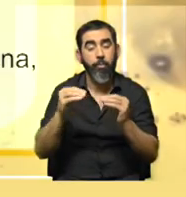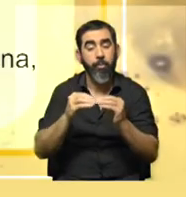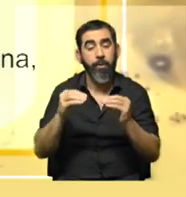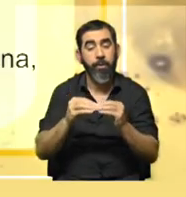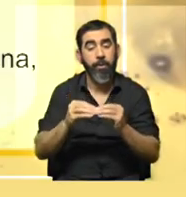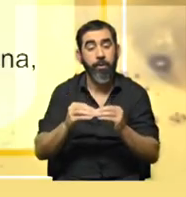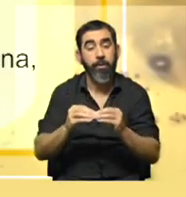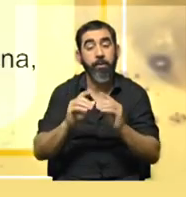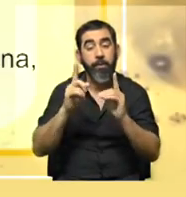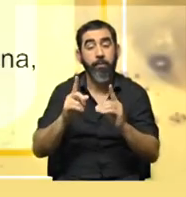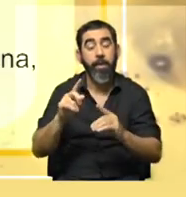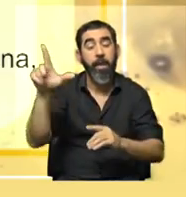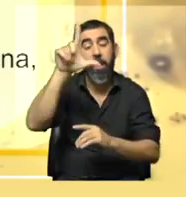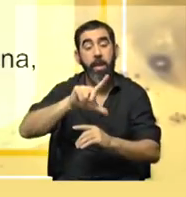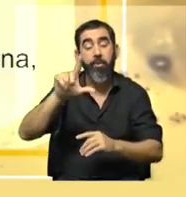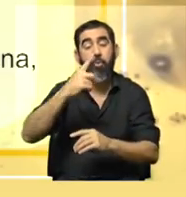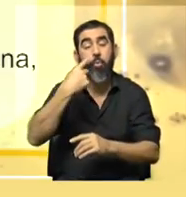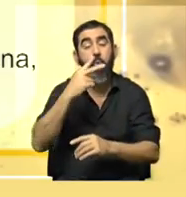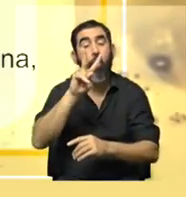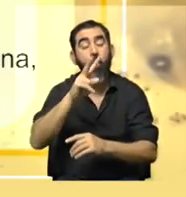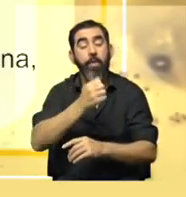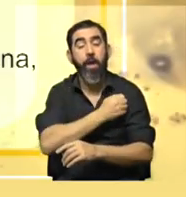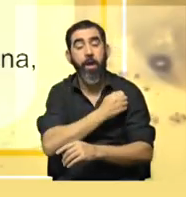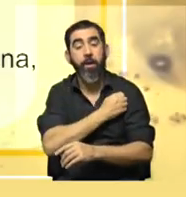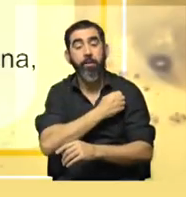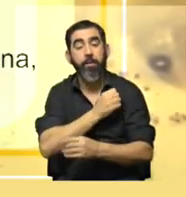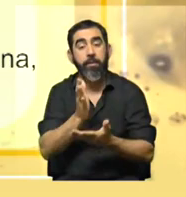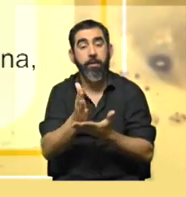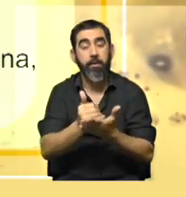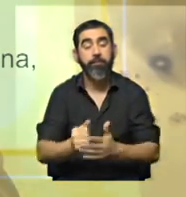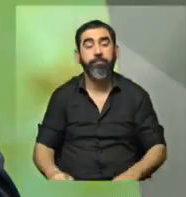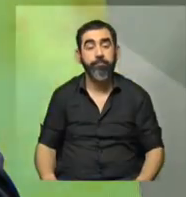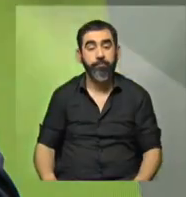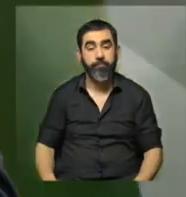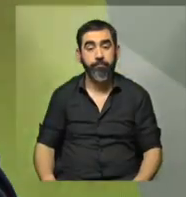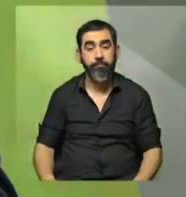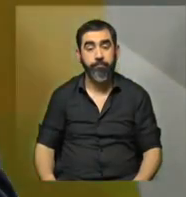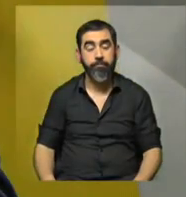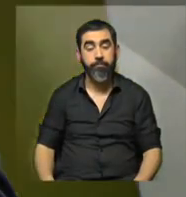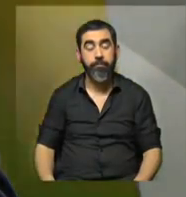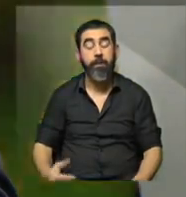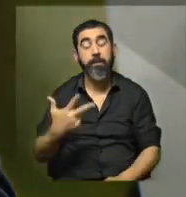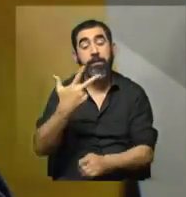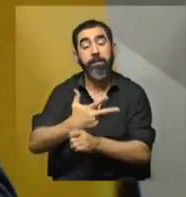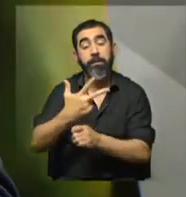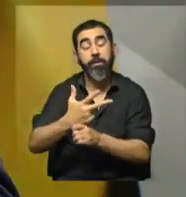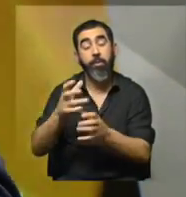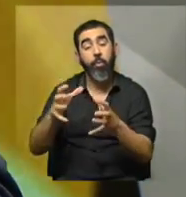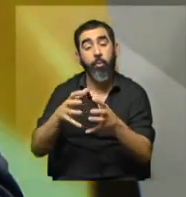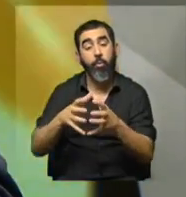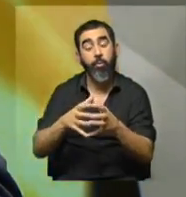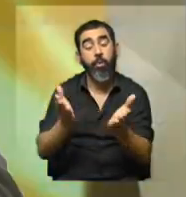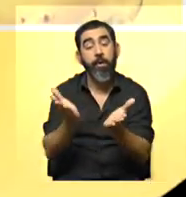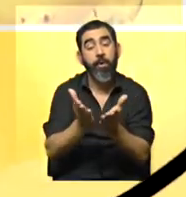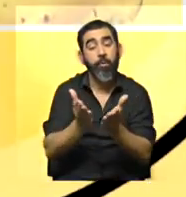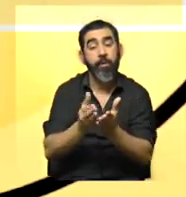y también Kimberly Sena del Liceo número 2 de Artigas. Finalmente, la categoría número 3, grupos de